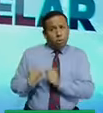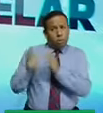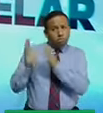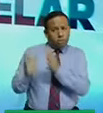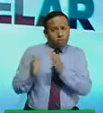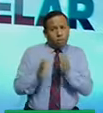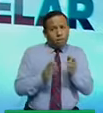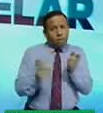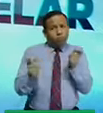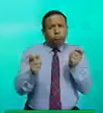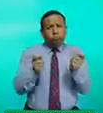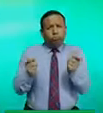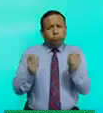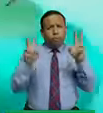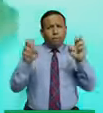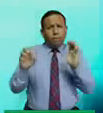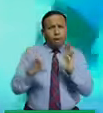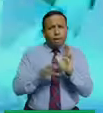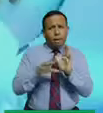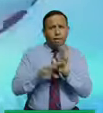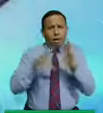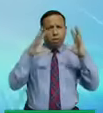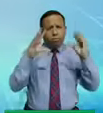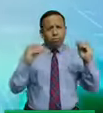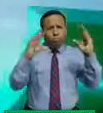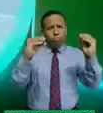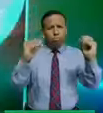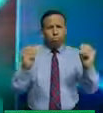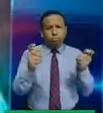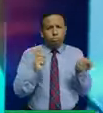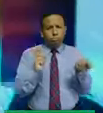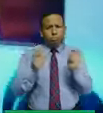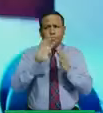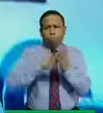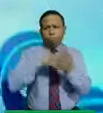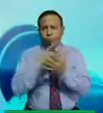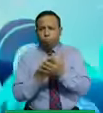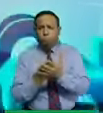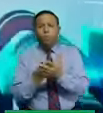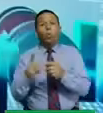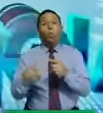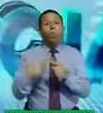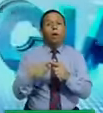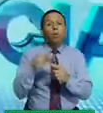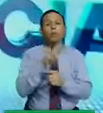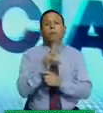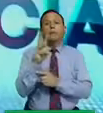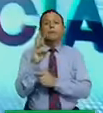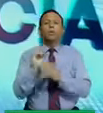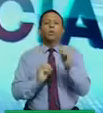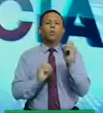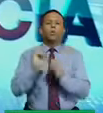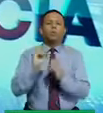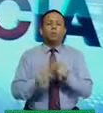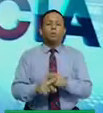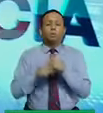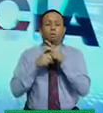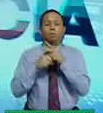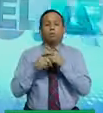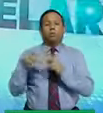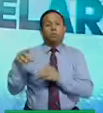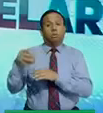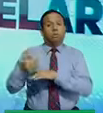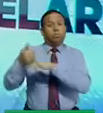nivel nacional a partir de este jueves 26 de octubre. SENACE indicó que las reservas